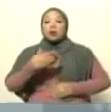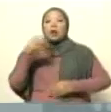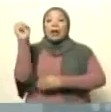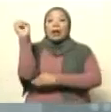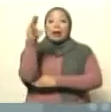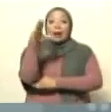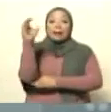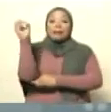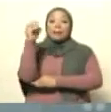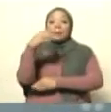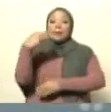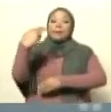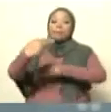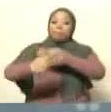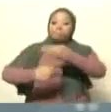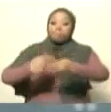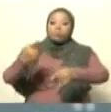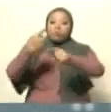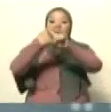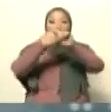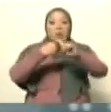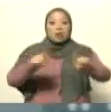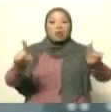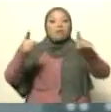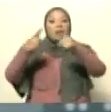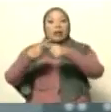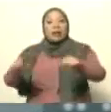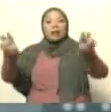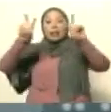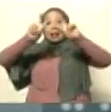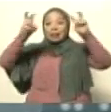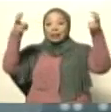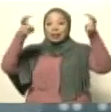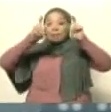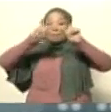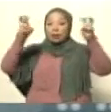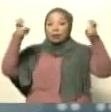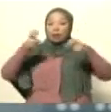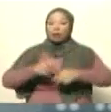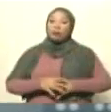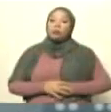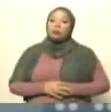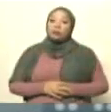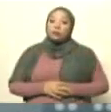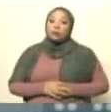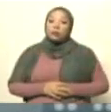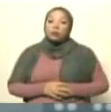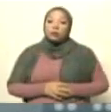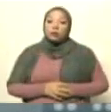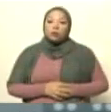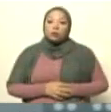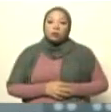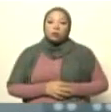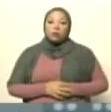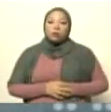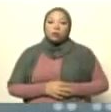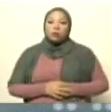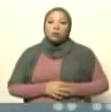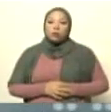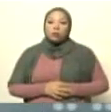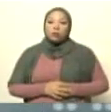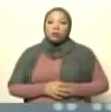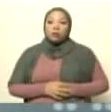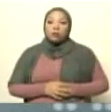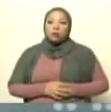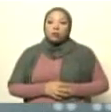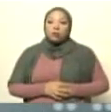dólares producidos, ellos se llevaban 99 y le dejaban a Venezuela uno. Y no